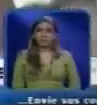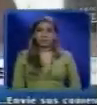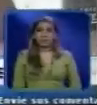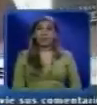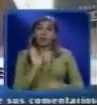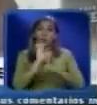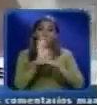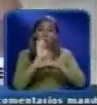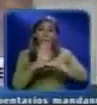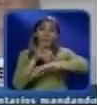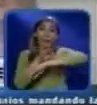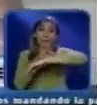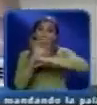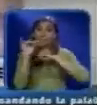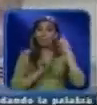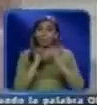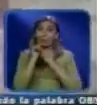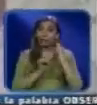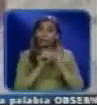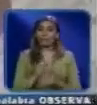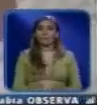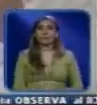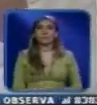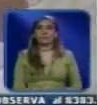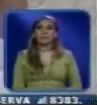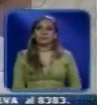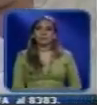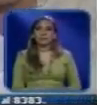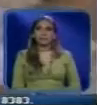Cuidemos la piel del bebé.